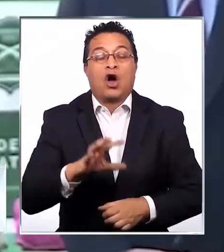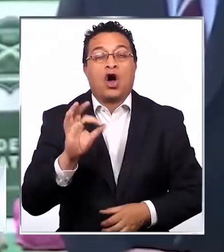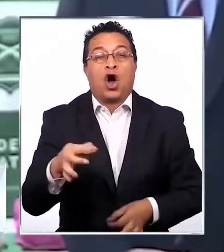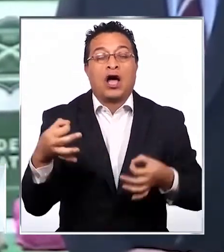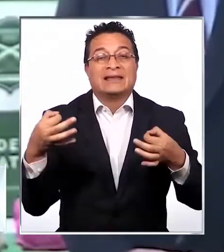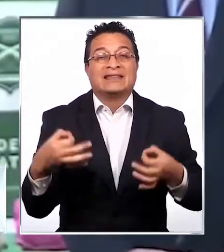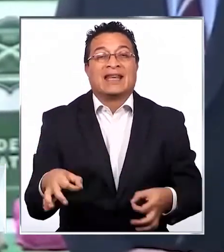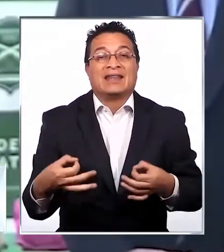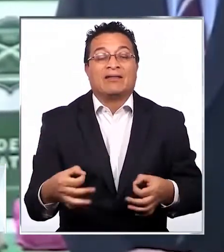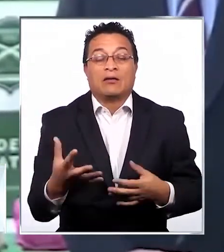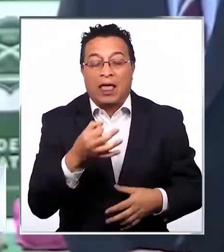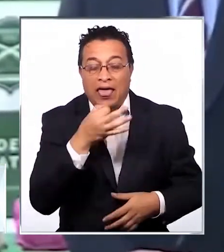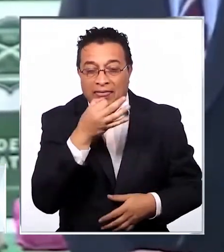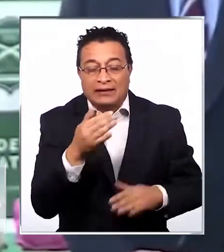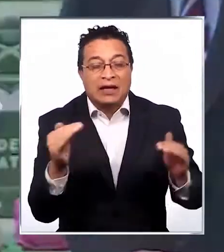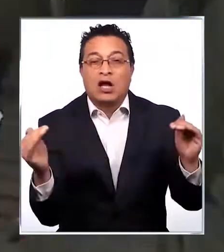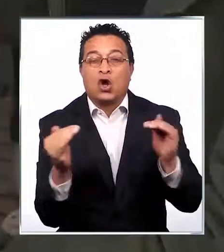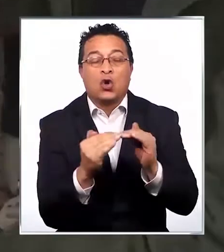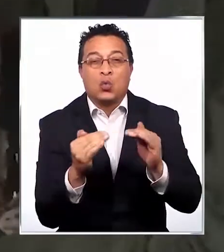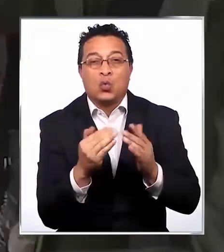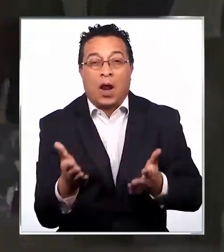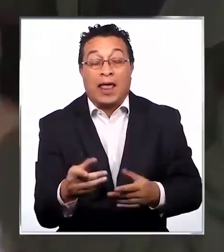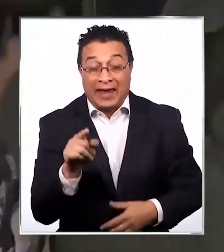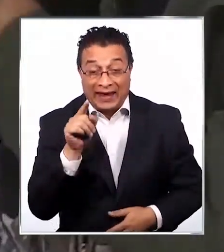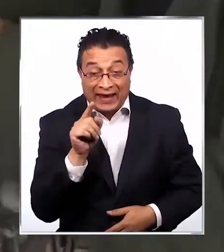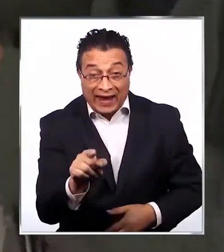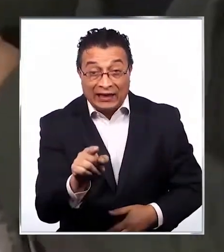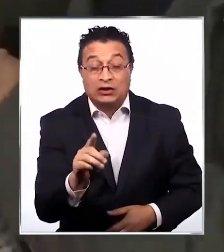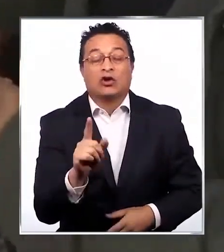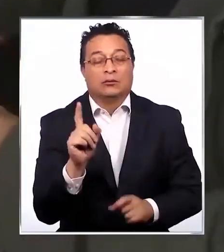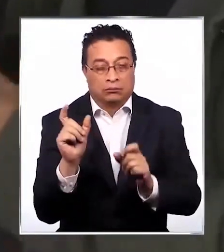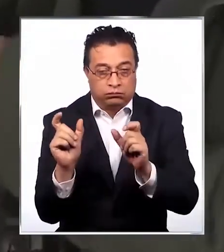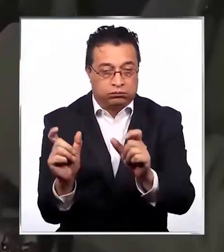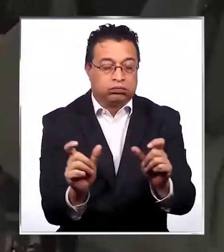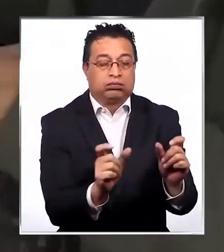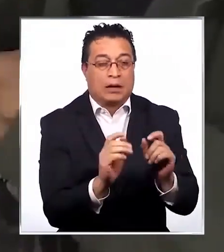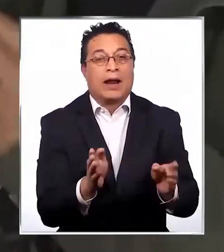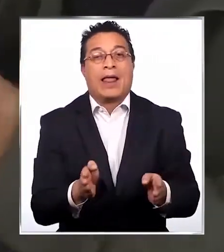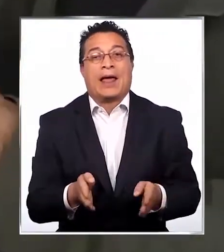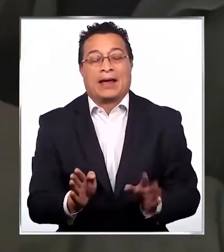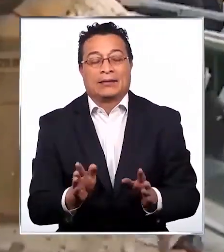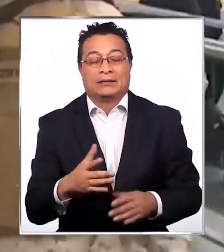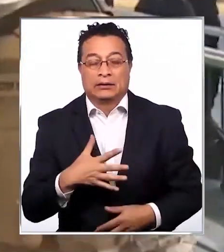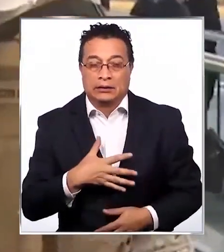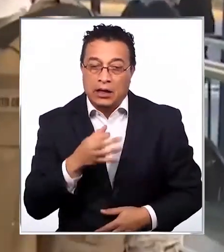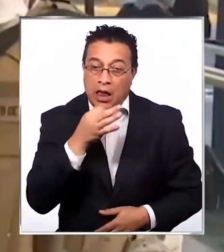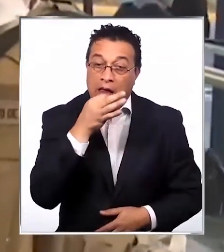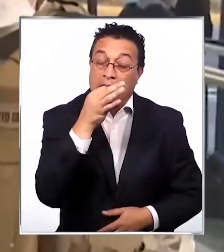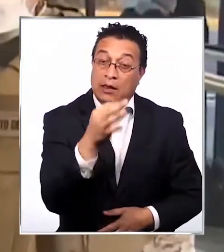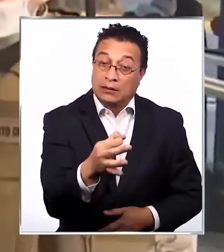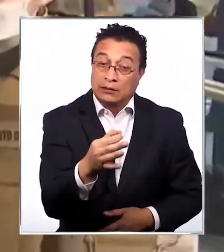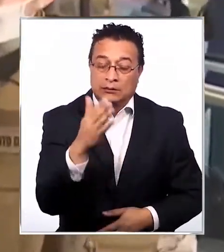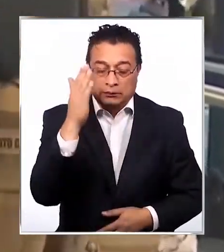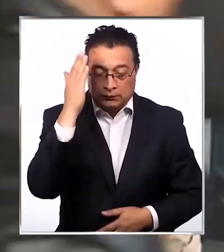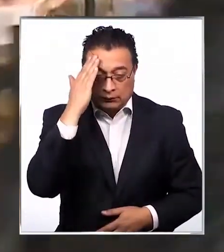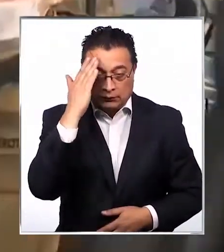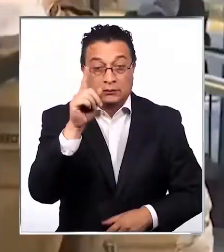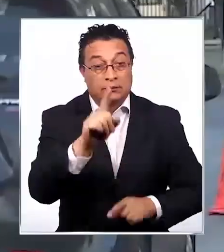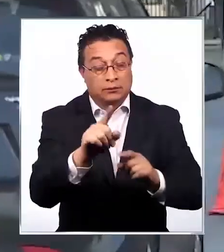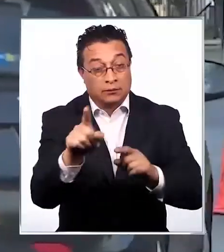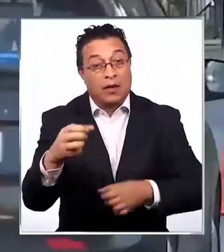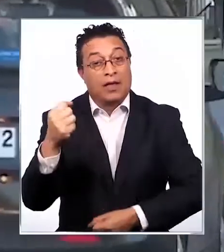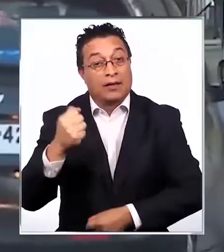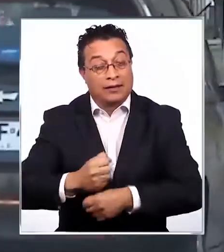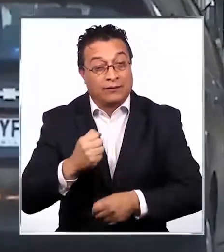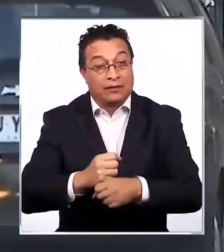un certificado que señale lo mismo. Y eso es lo que se está fiscalizando en la calle y quisiéramos recordar a aquellos